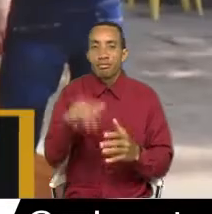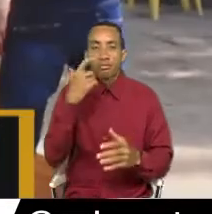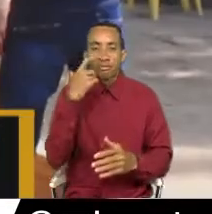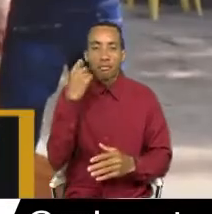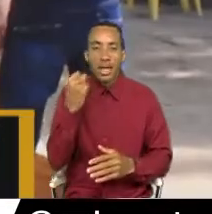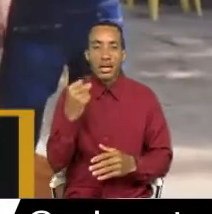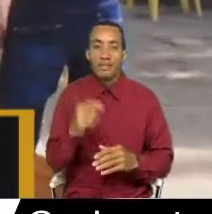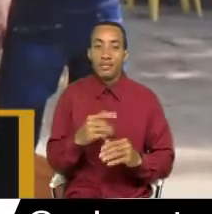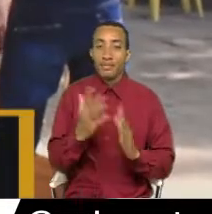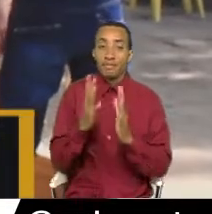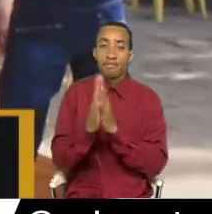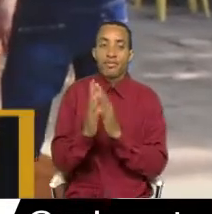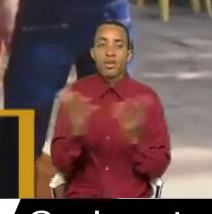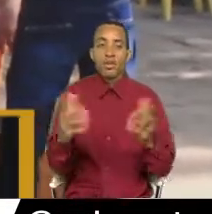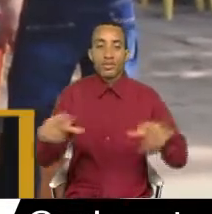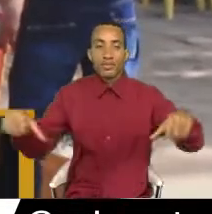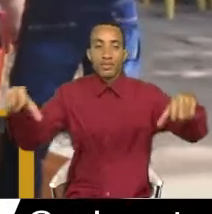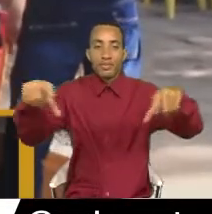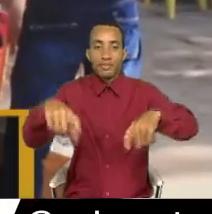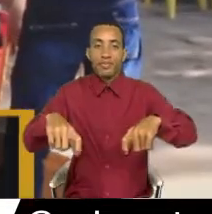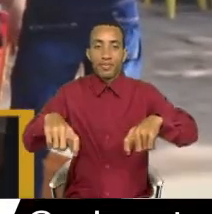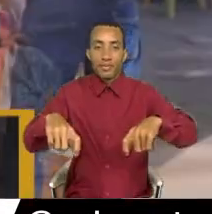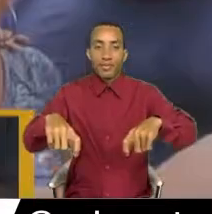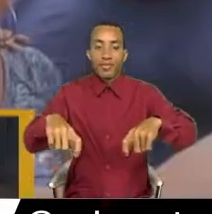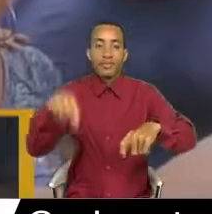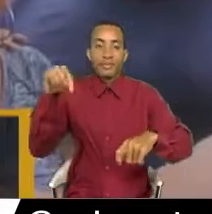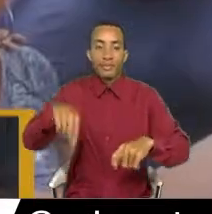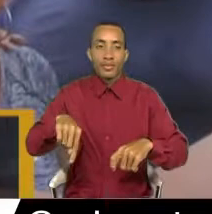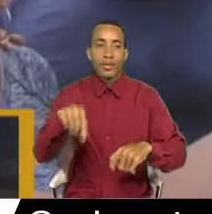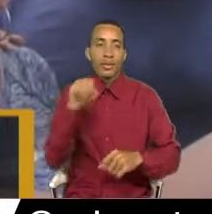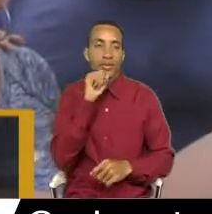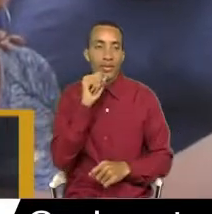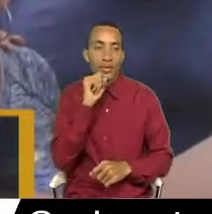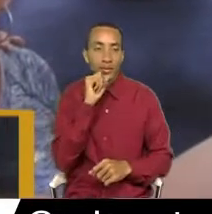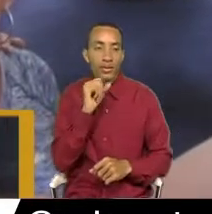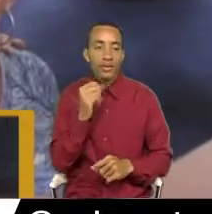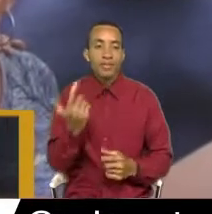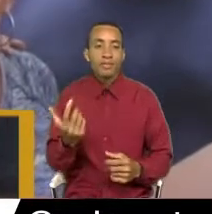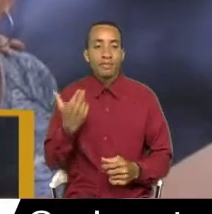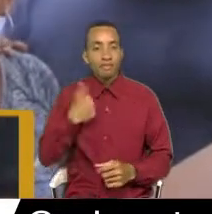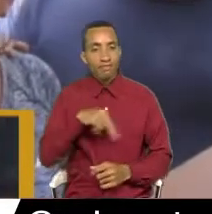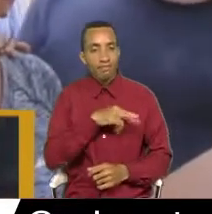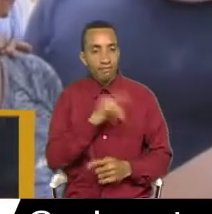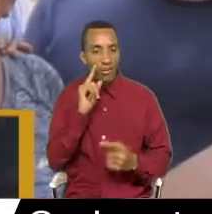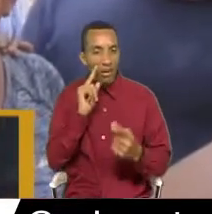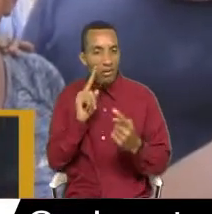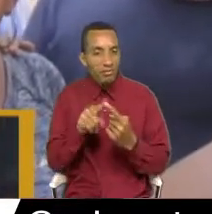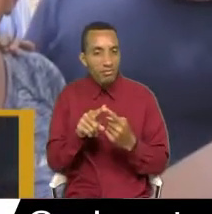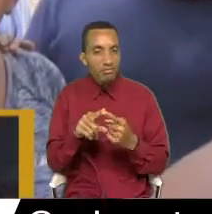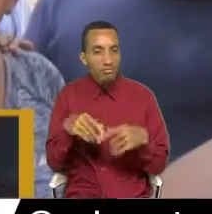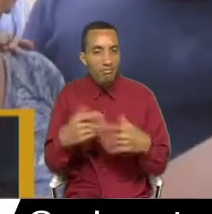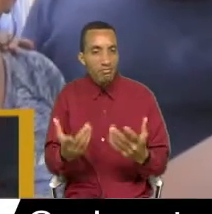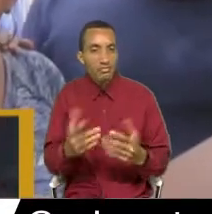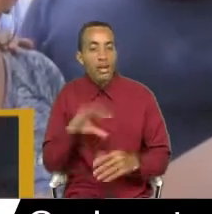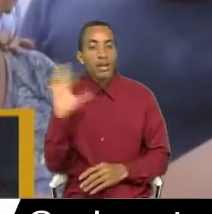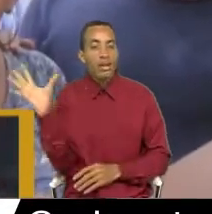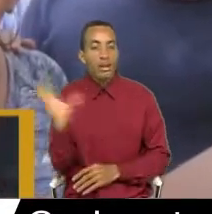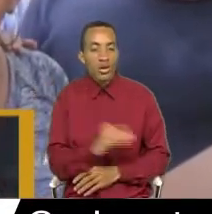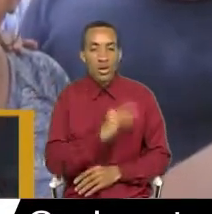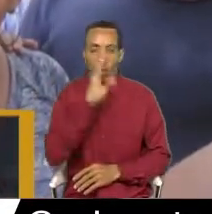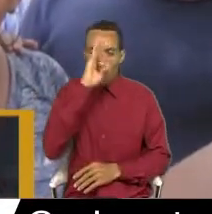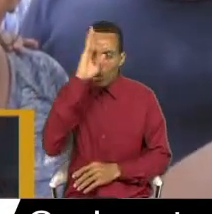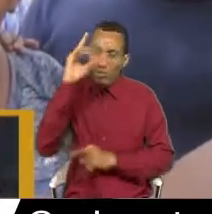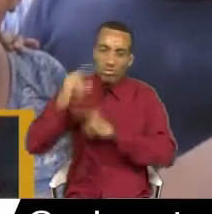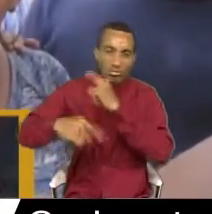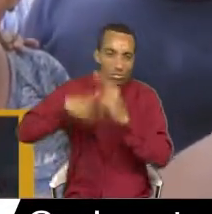que se realizó en las canchas municipales de Barranca Bermeja. Nuestro objetivo es preservar, mantener vivas todas las costumbres, todas las